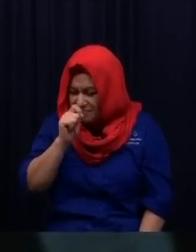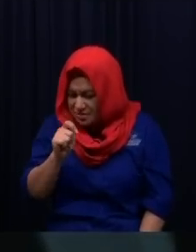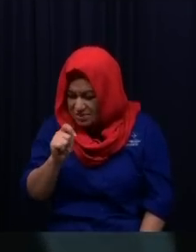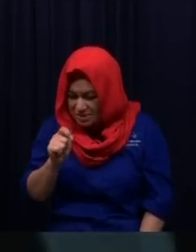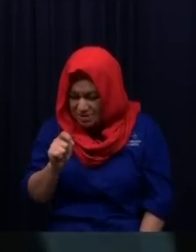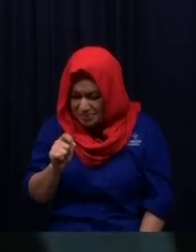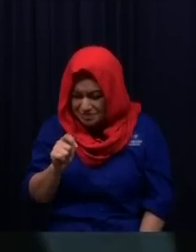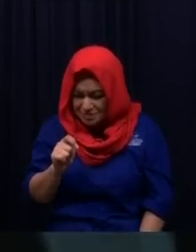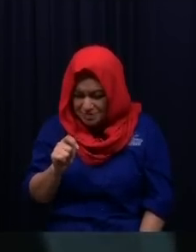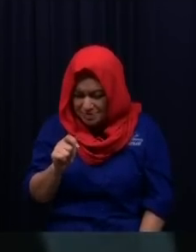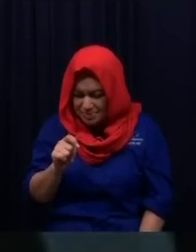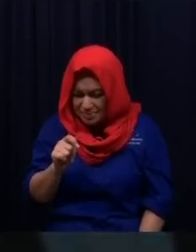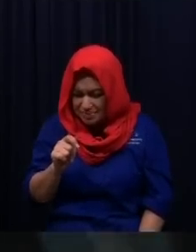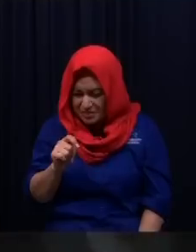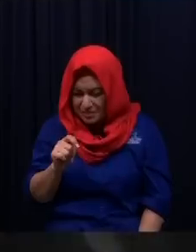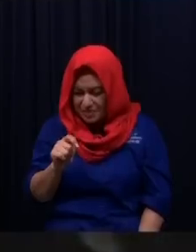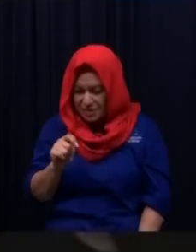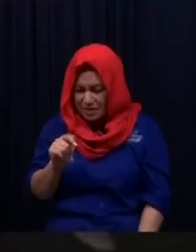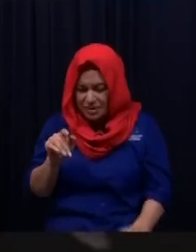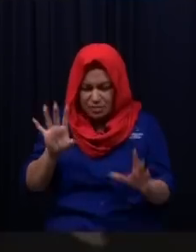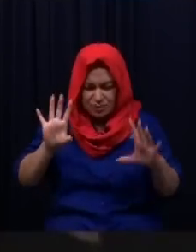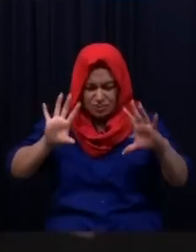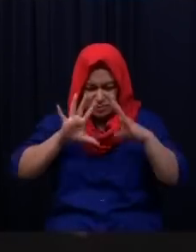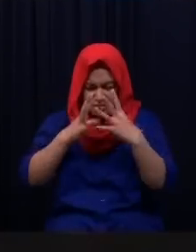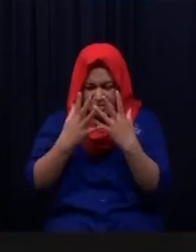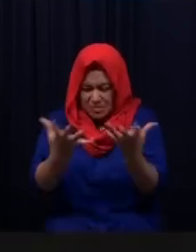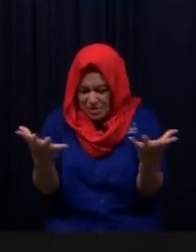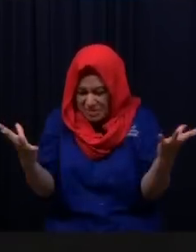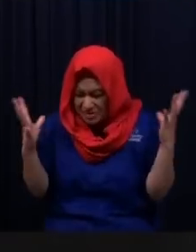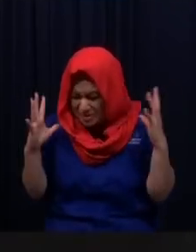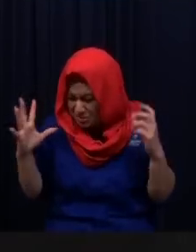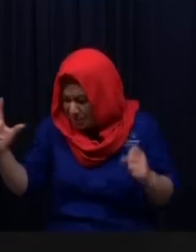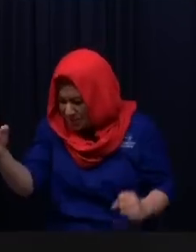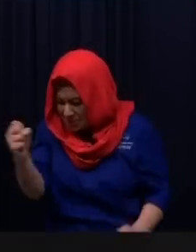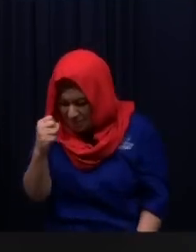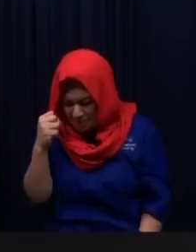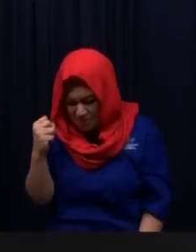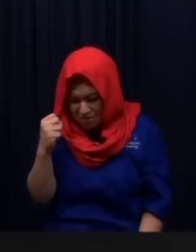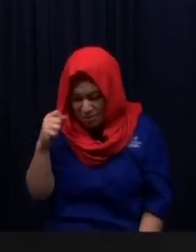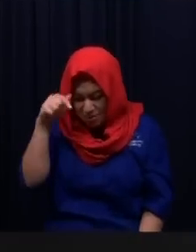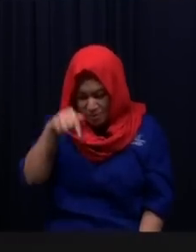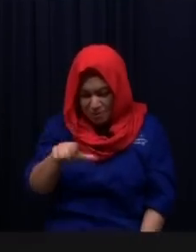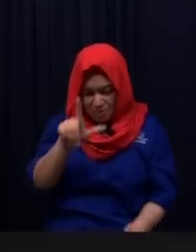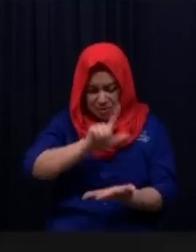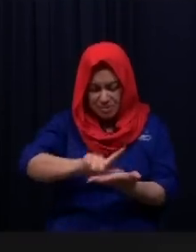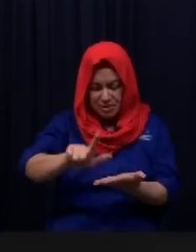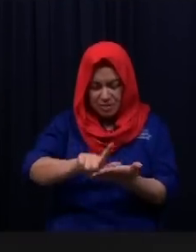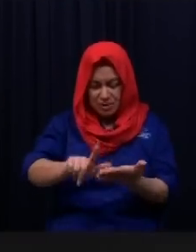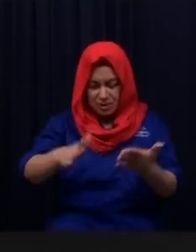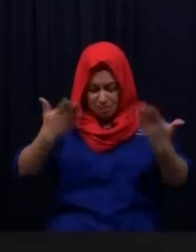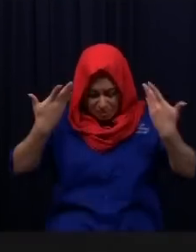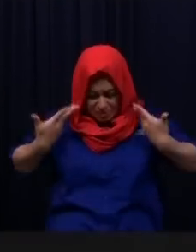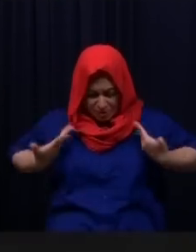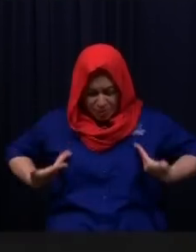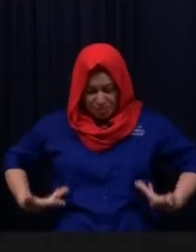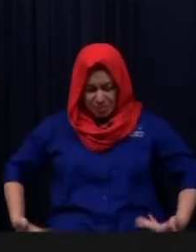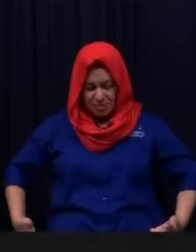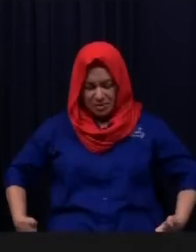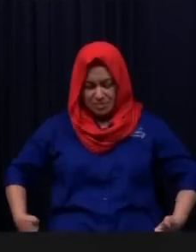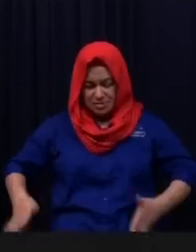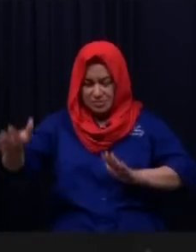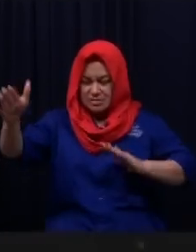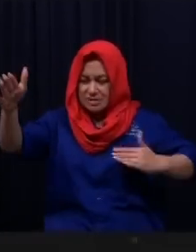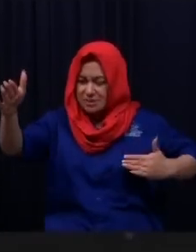Y limpiando nuestros pies, nuestras manos y nuestras vestiduras, nos acercamos al santuario